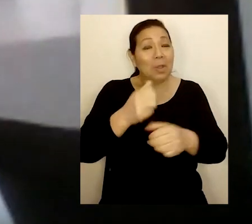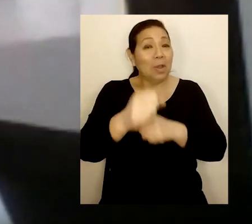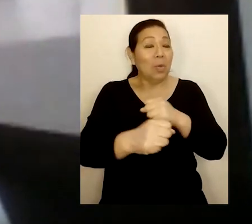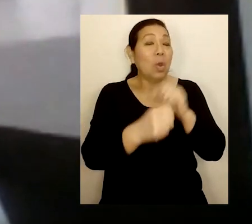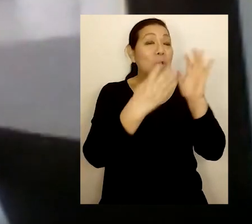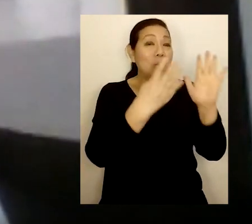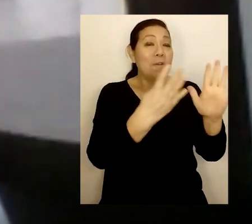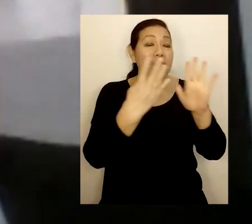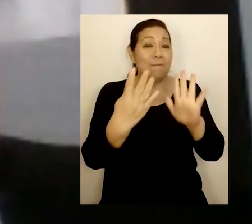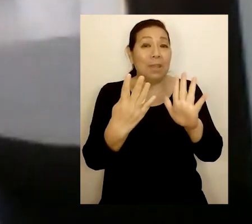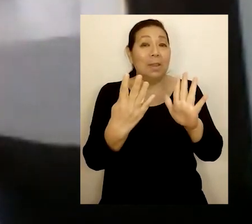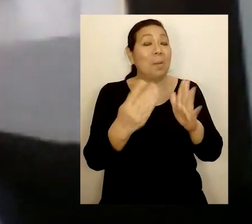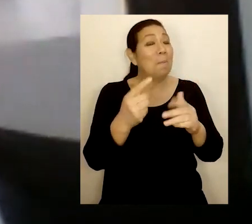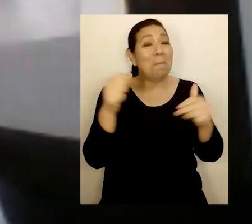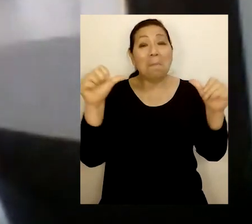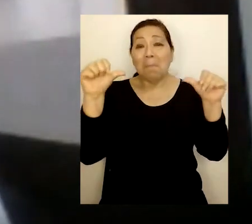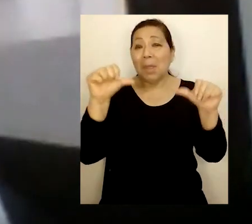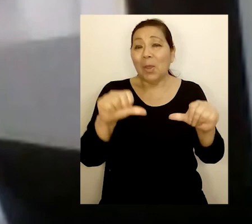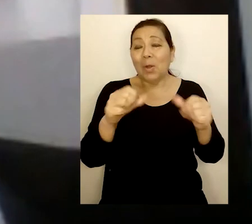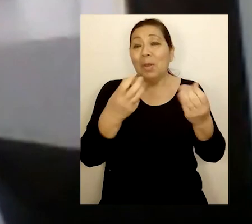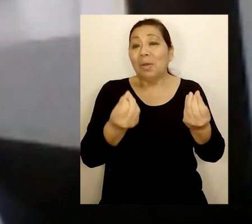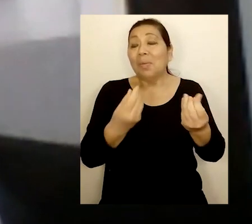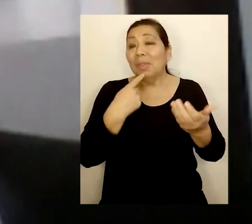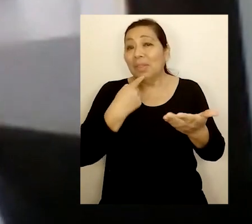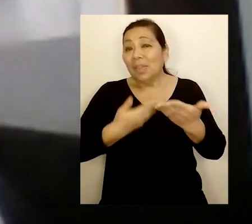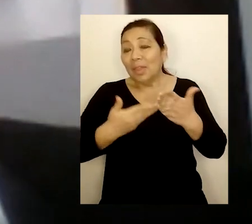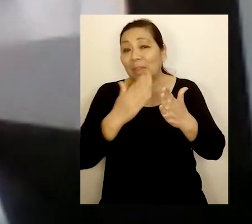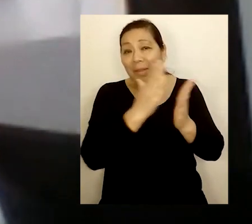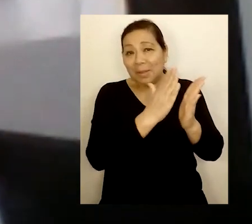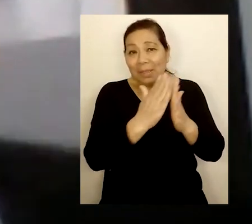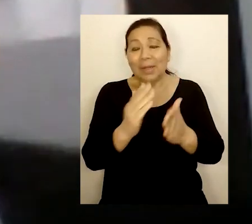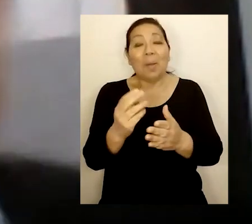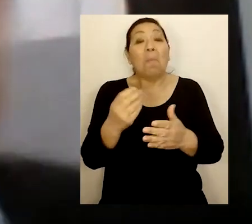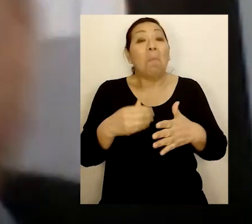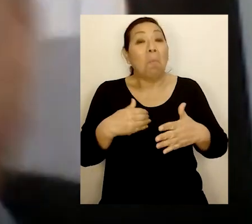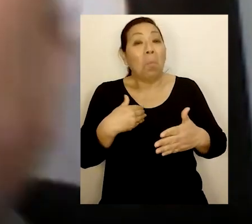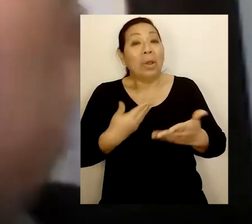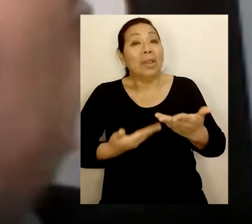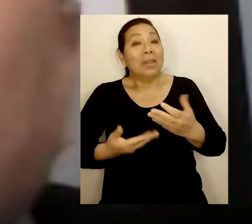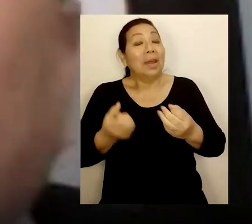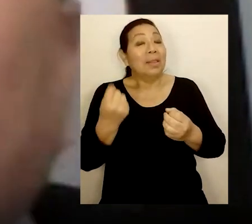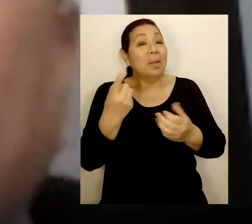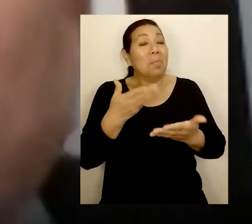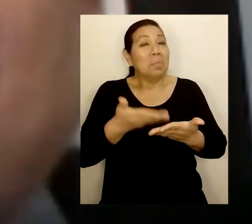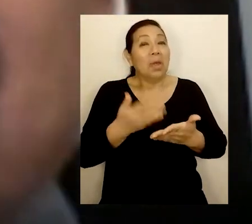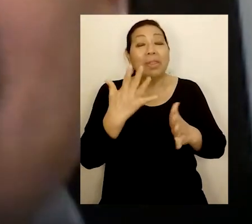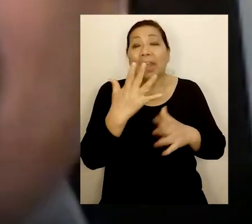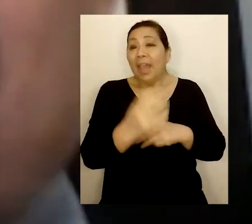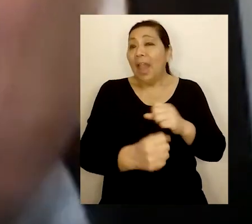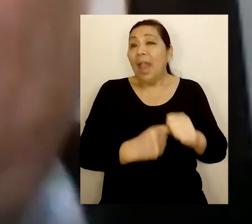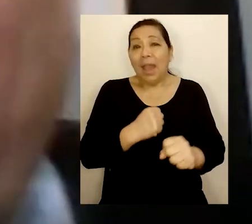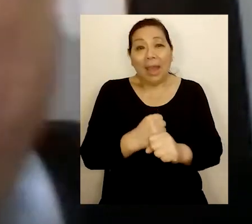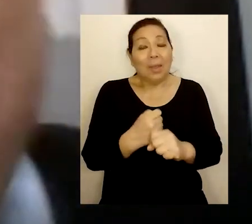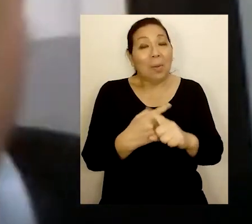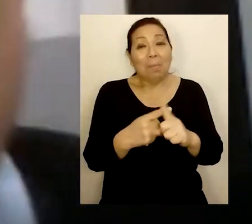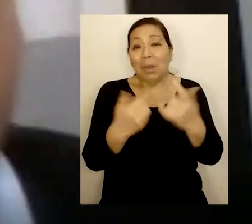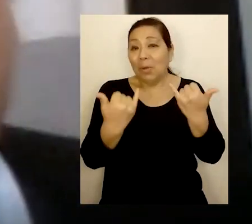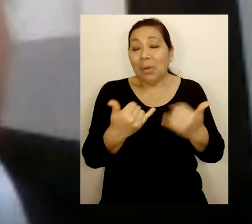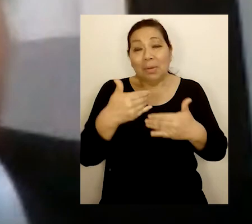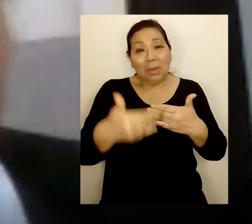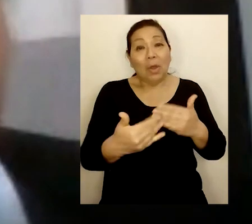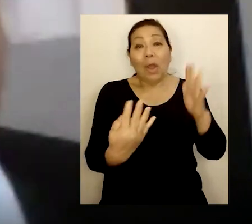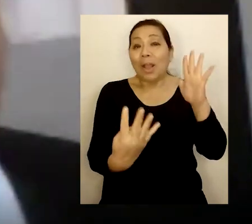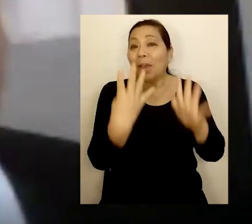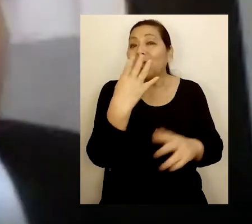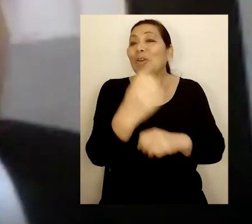año 99, en el peor de los escenarios, porque era un delito por orden monetario, podría haberse entendido que había pasado 10 años, pero en este caso han pasado